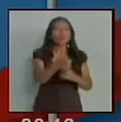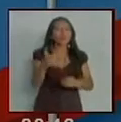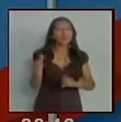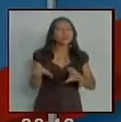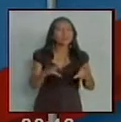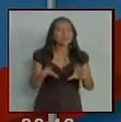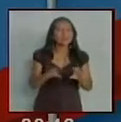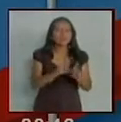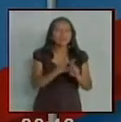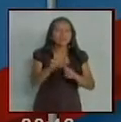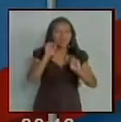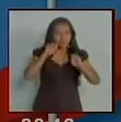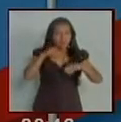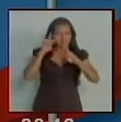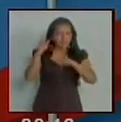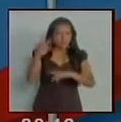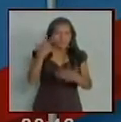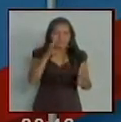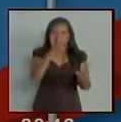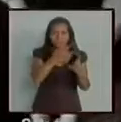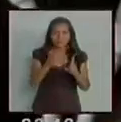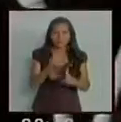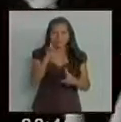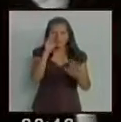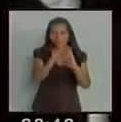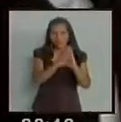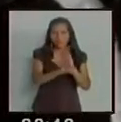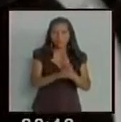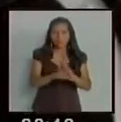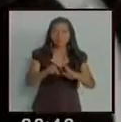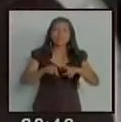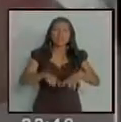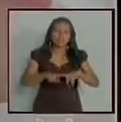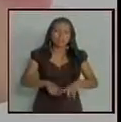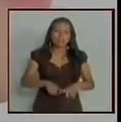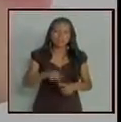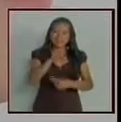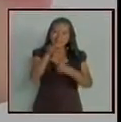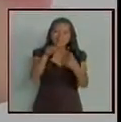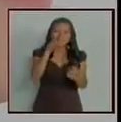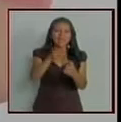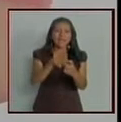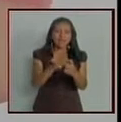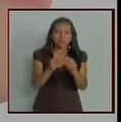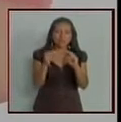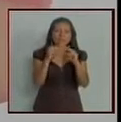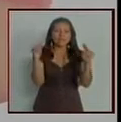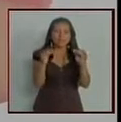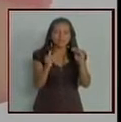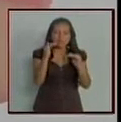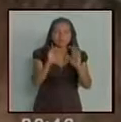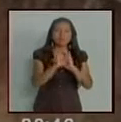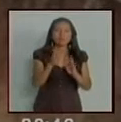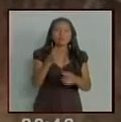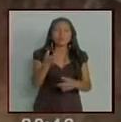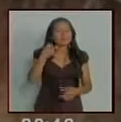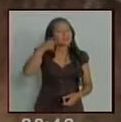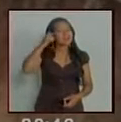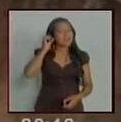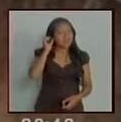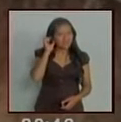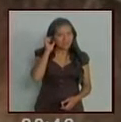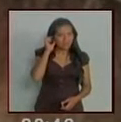alternativas que hemos visto ahí en las imágenes, los audífonos y demás, que tiene sus indicaciones muy precisas. Si no está bien medido, si no está bien